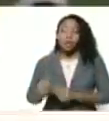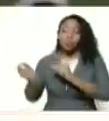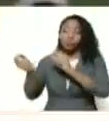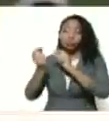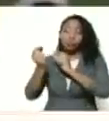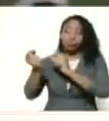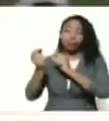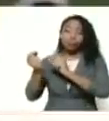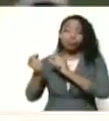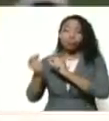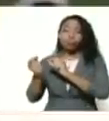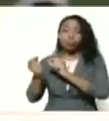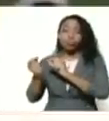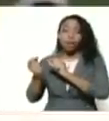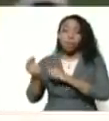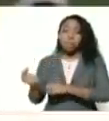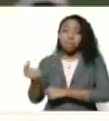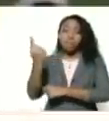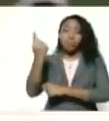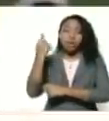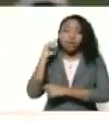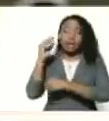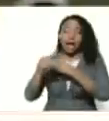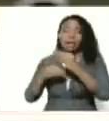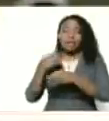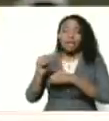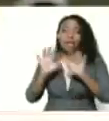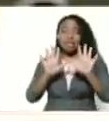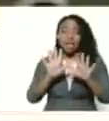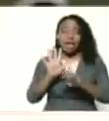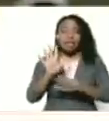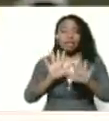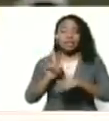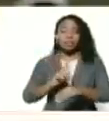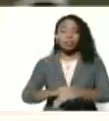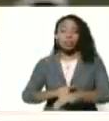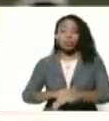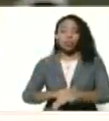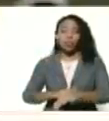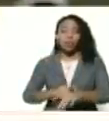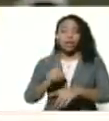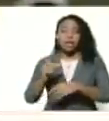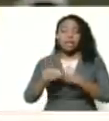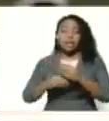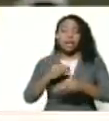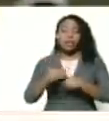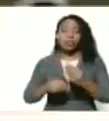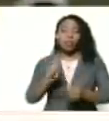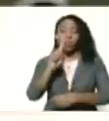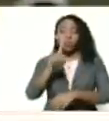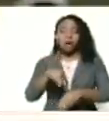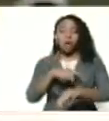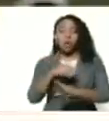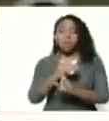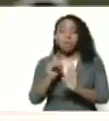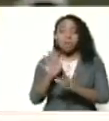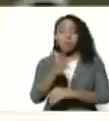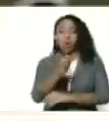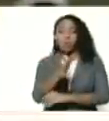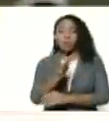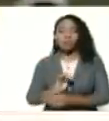entrevista que en un principio habían dicho iba a ser de 10, 15 minutos y resultó de 1 hora y media.